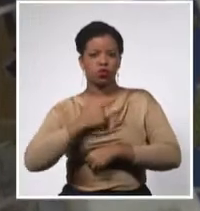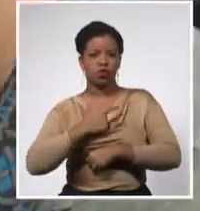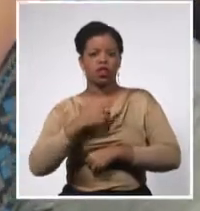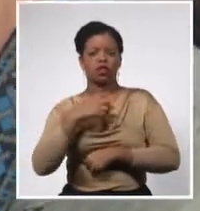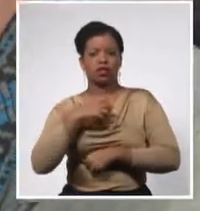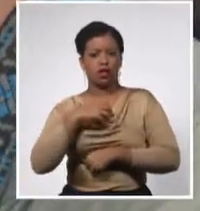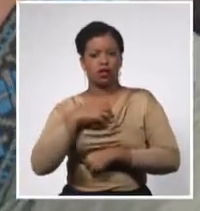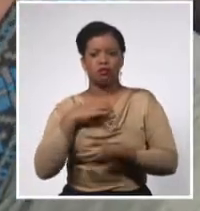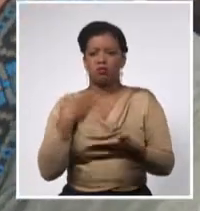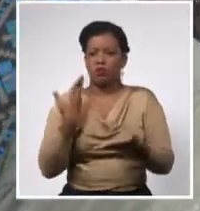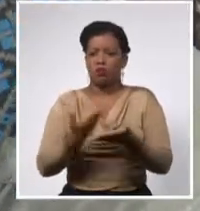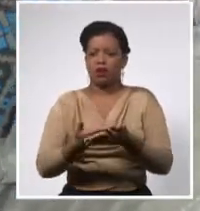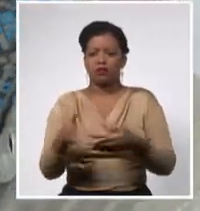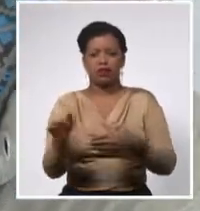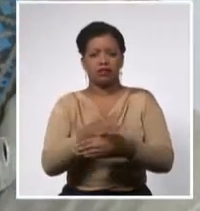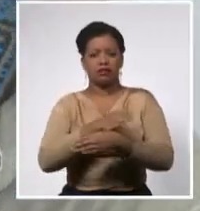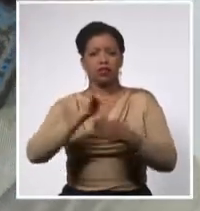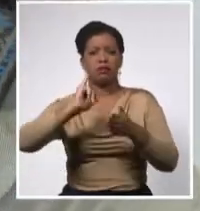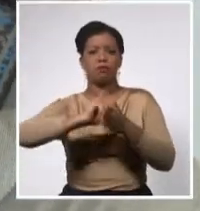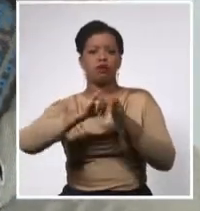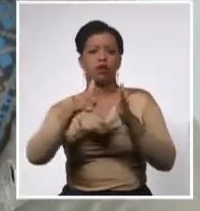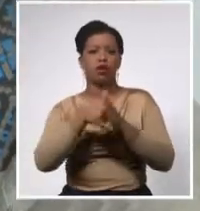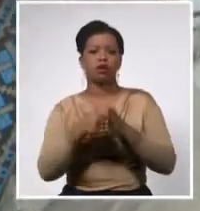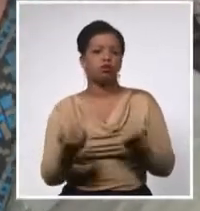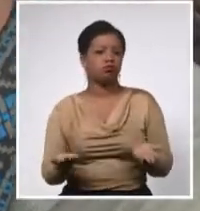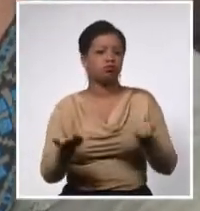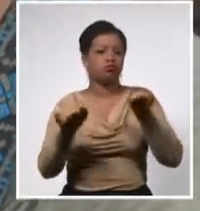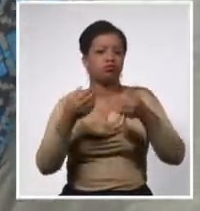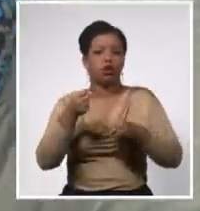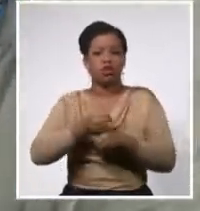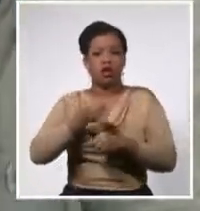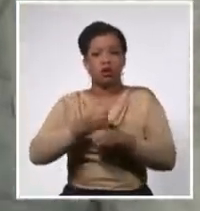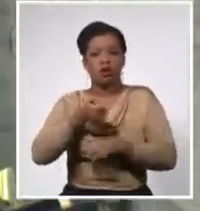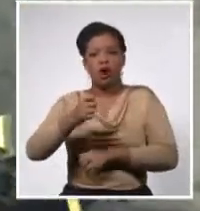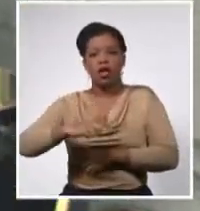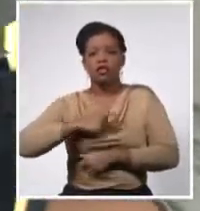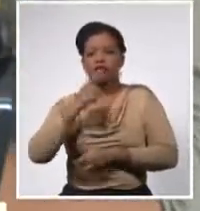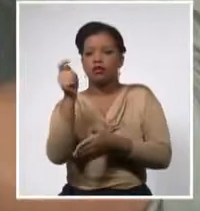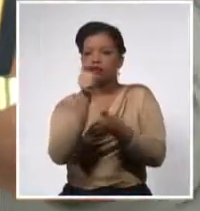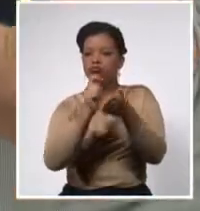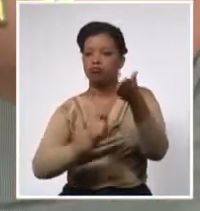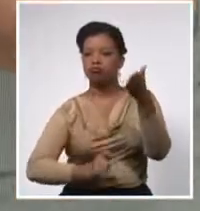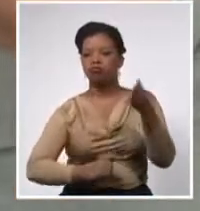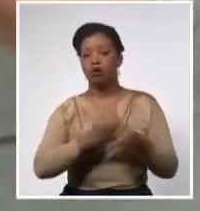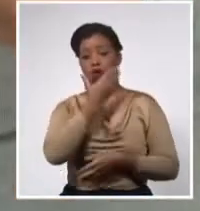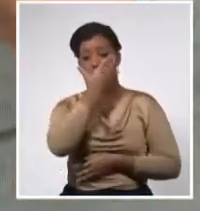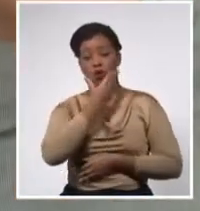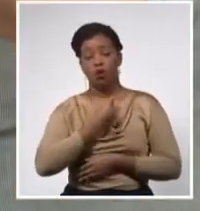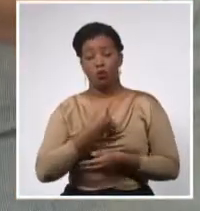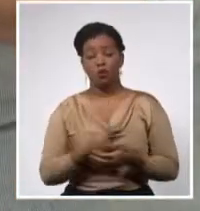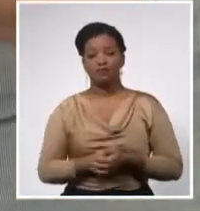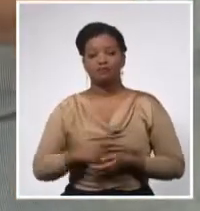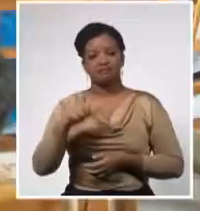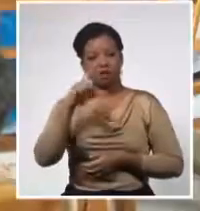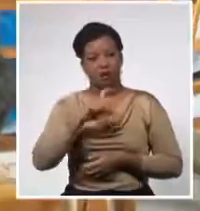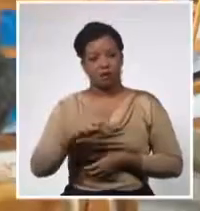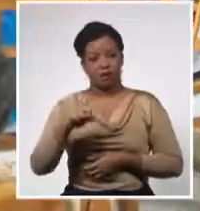un proyecto donde se difunde la obra de escritores y artistas, fundamentalmente jóvenes. En